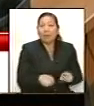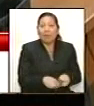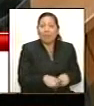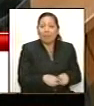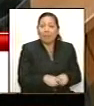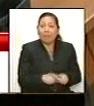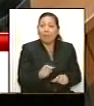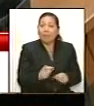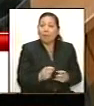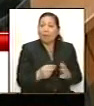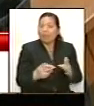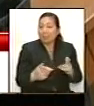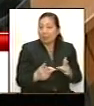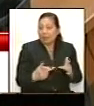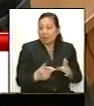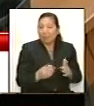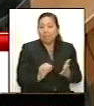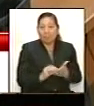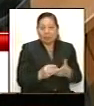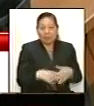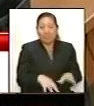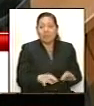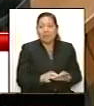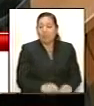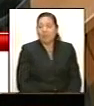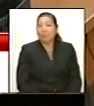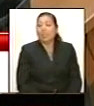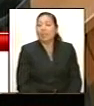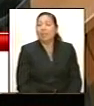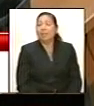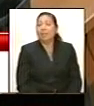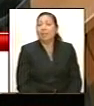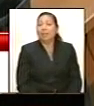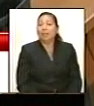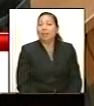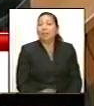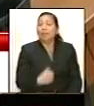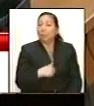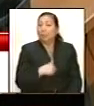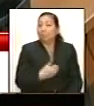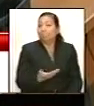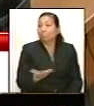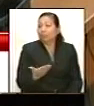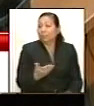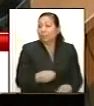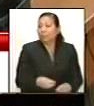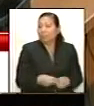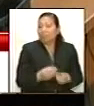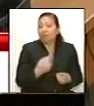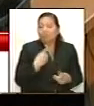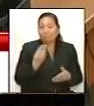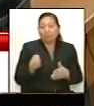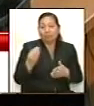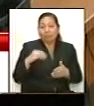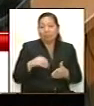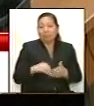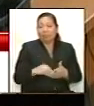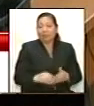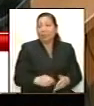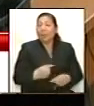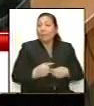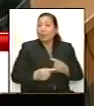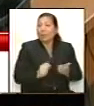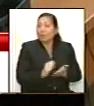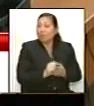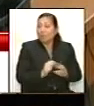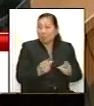sobre ciudadanía digital también es muy importante. Entonces, en realidad nuestro pedido principal es que por favor nos incluyan en las próximas